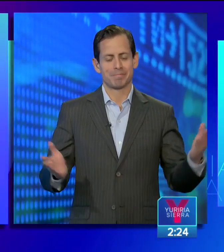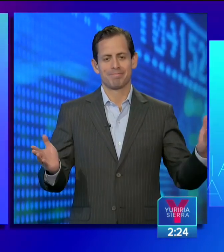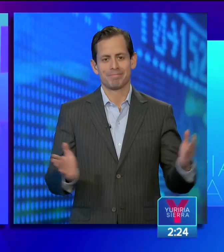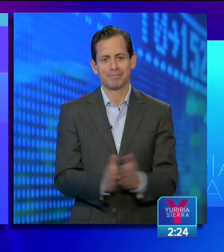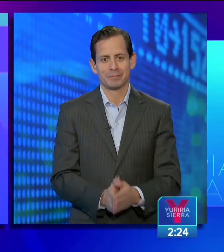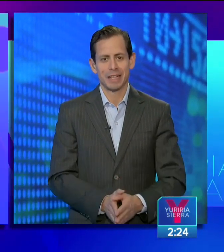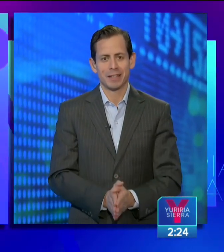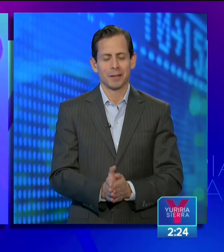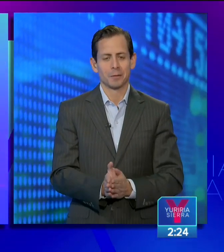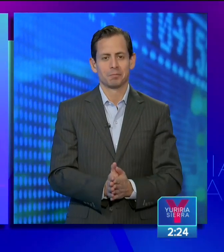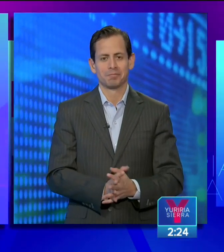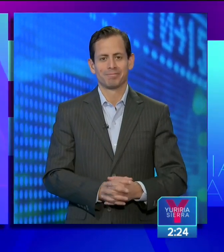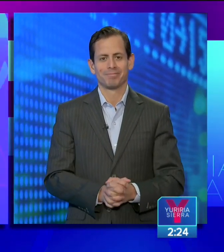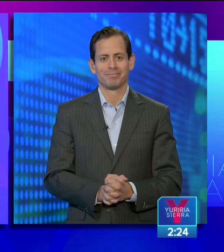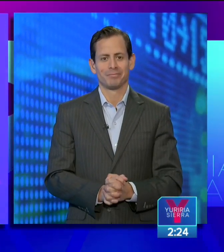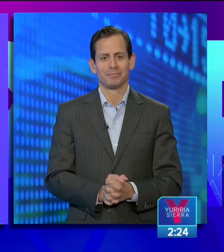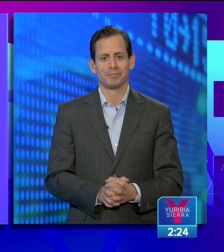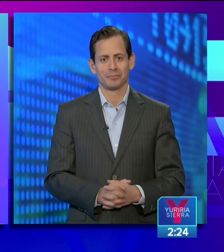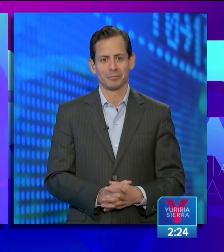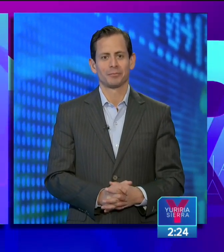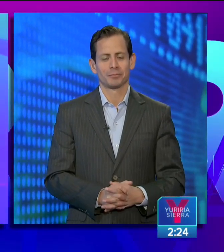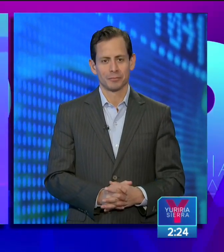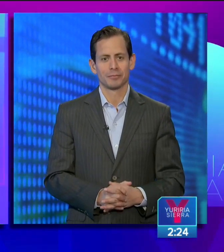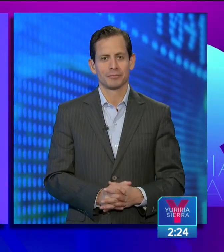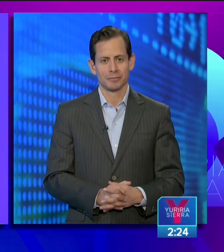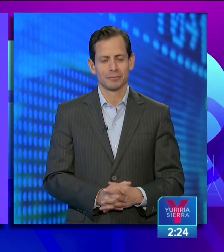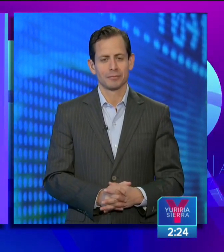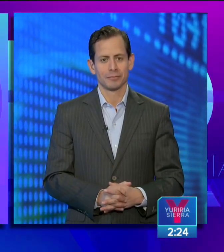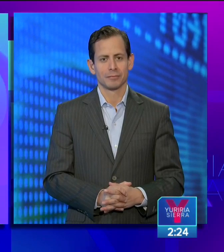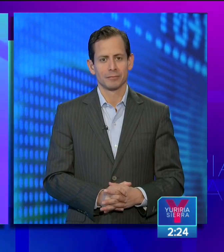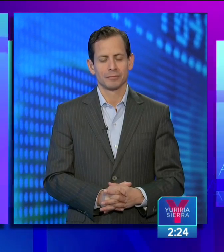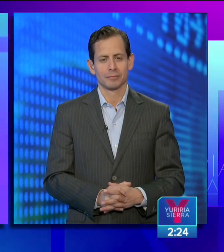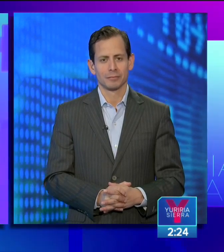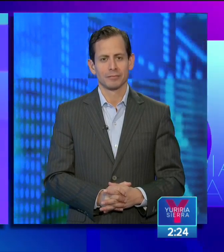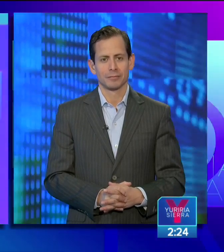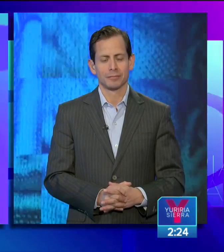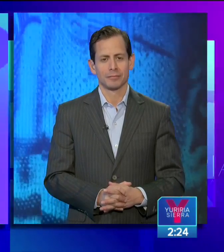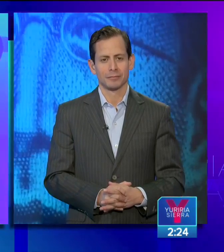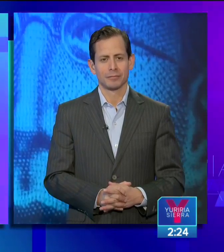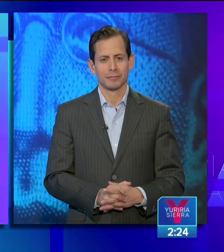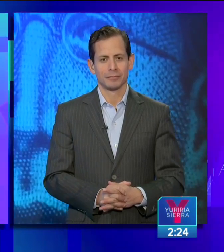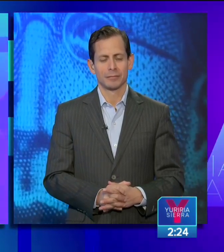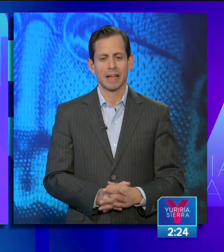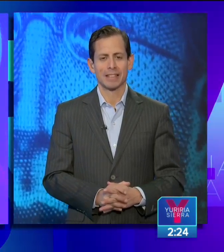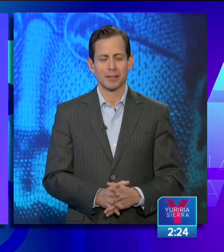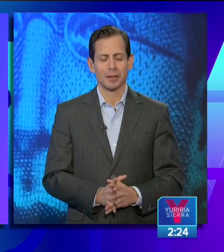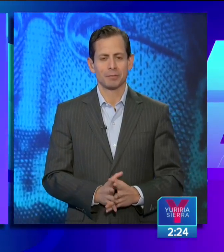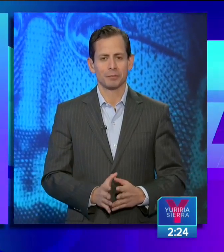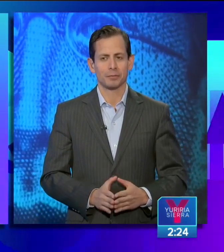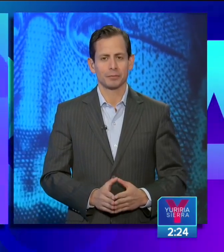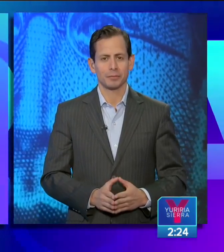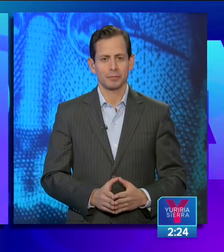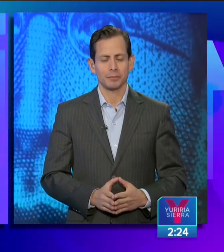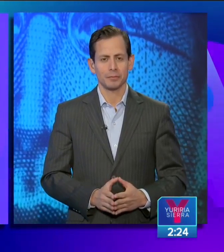pues y si eeuu de edad coronavirus imagínate nosotros gracias gracias rodrigo